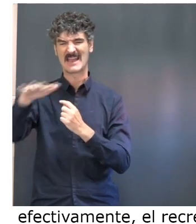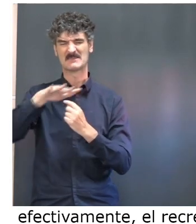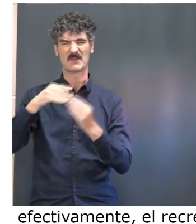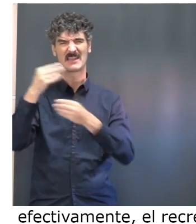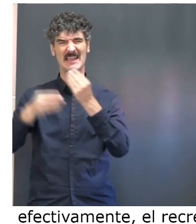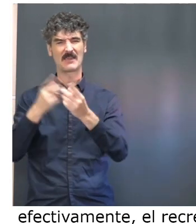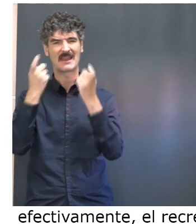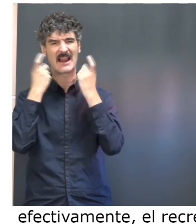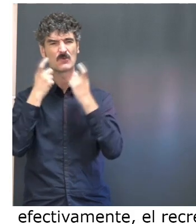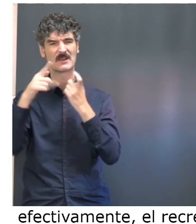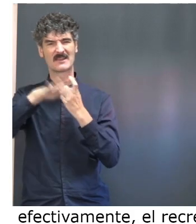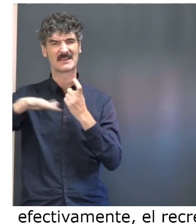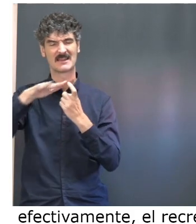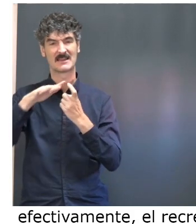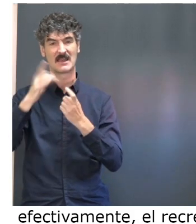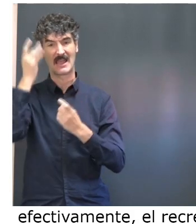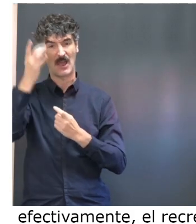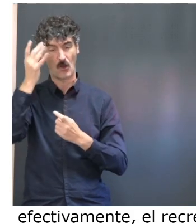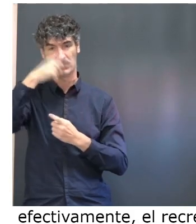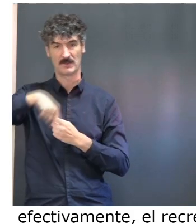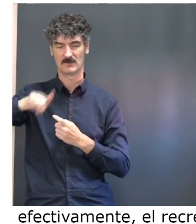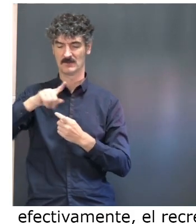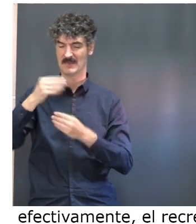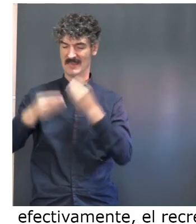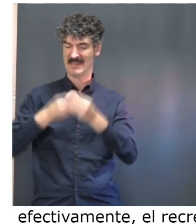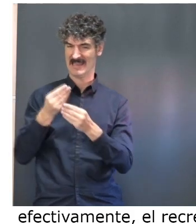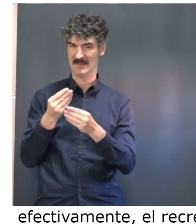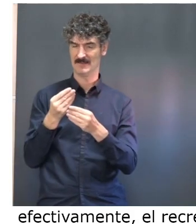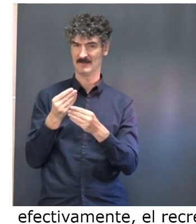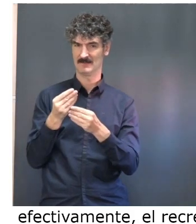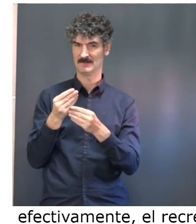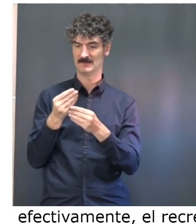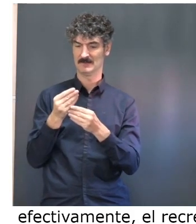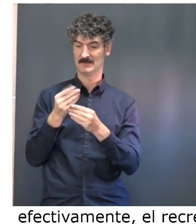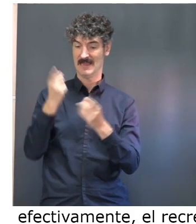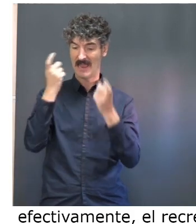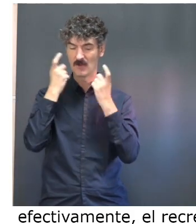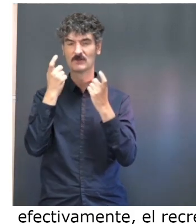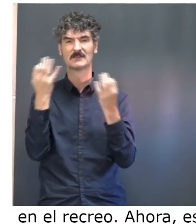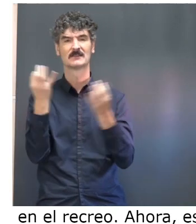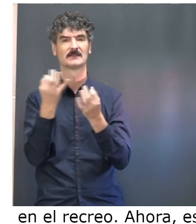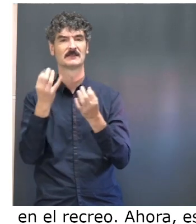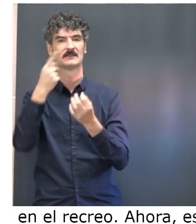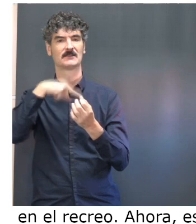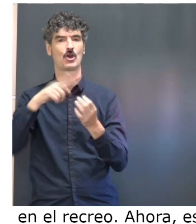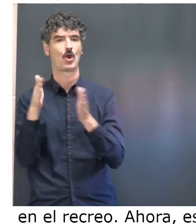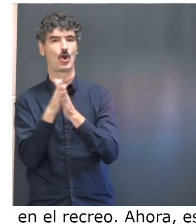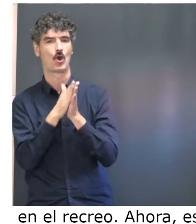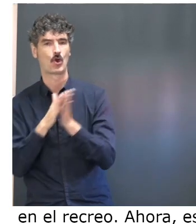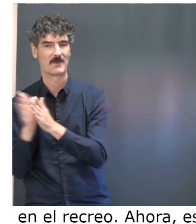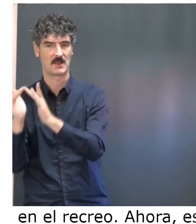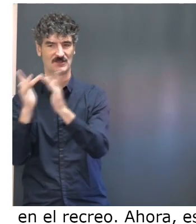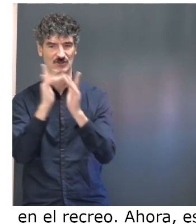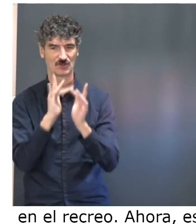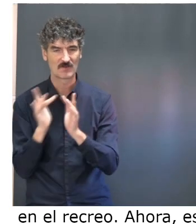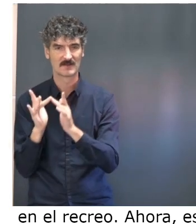nuestro alumnado o qué debería hacer y qué no hace, ¿no? Este alumnado que debería estar con sus compañeros